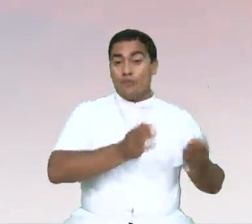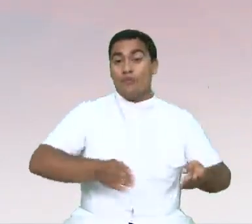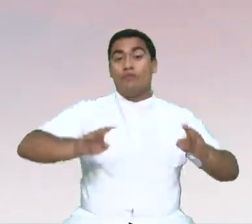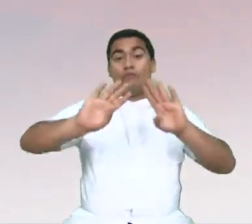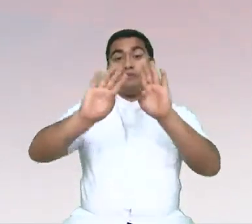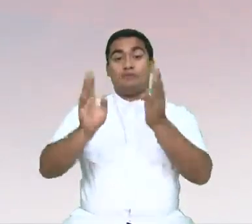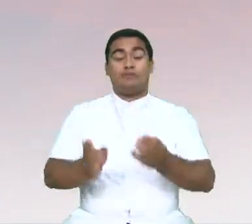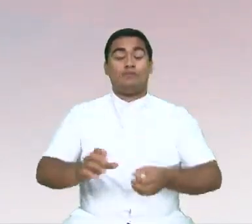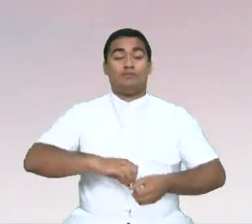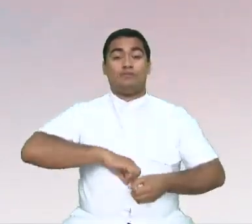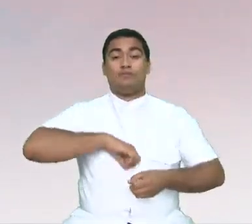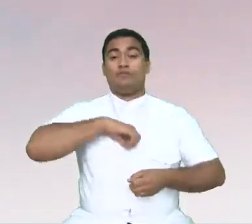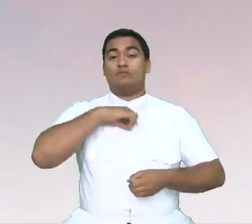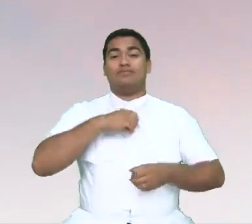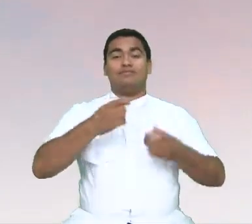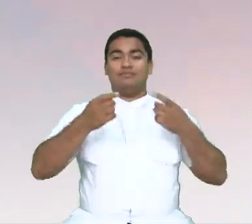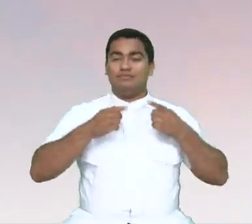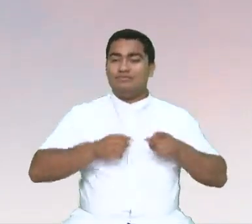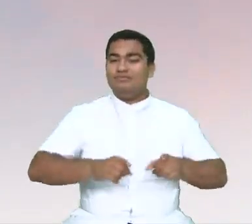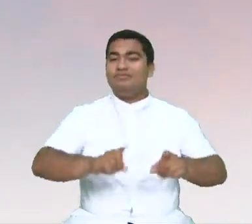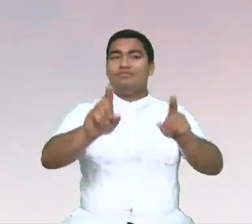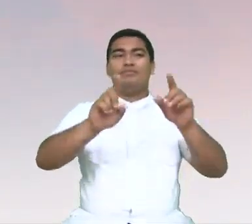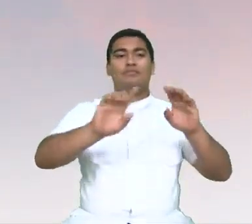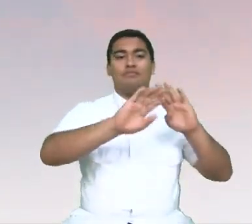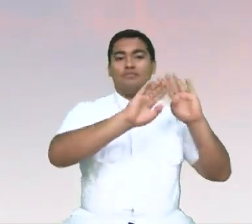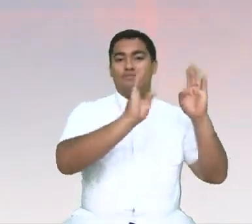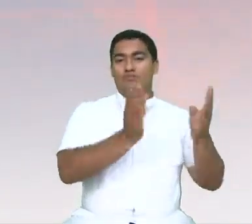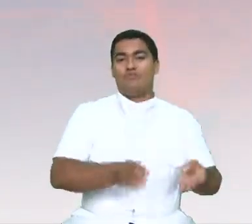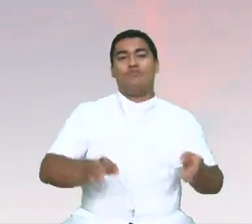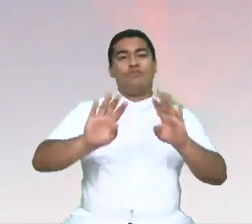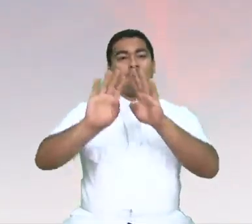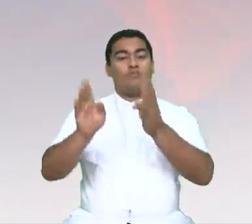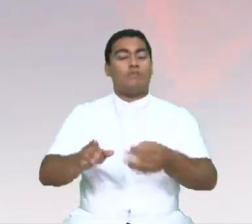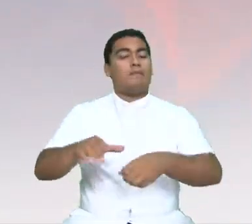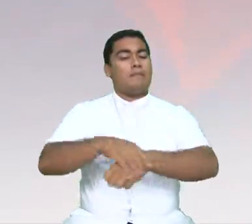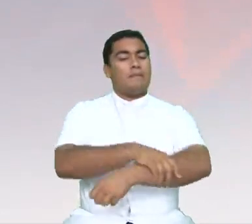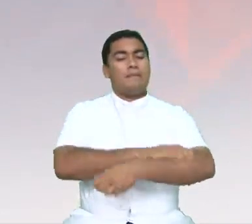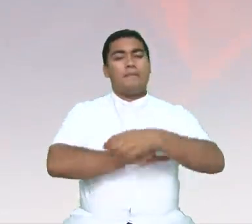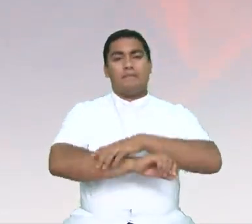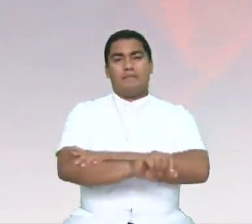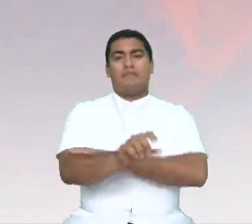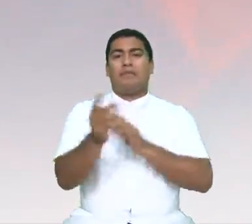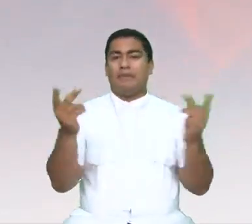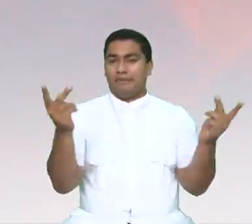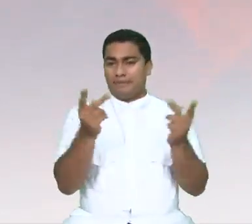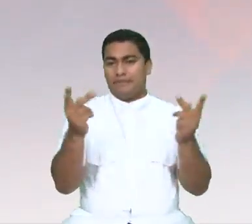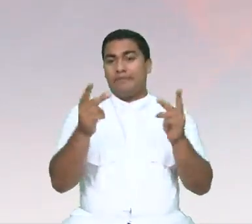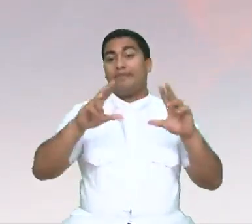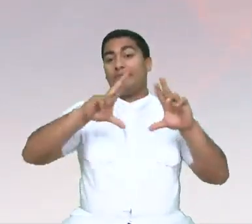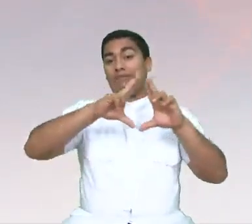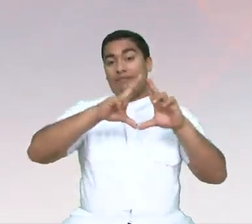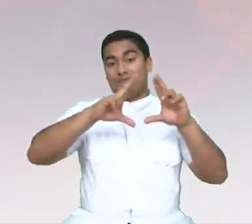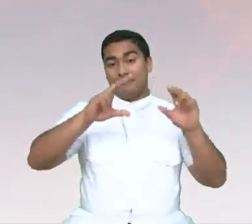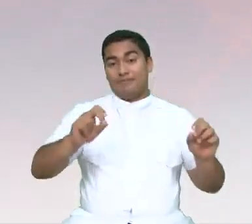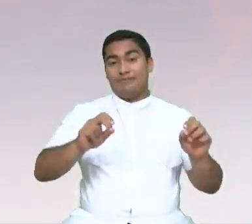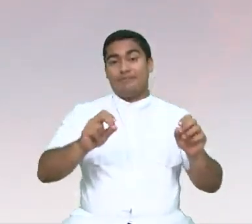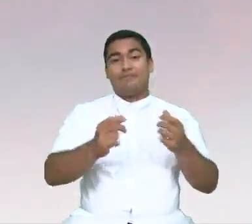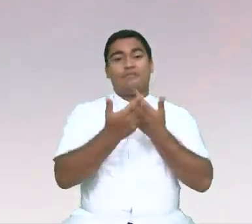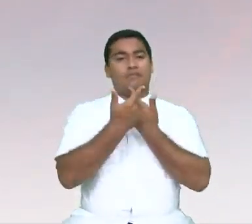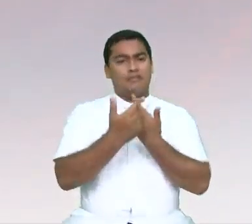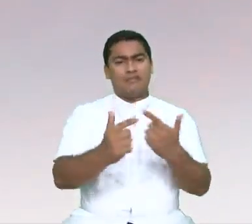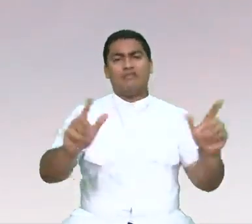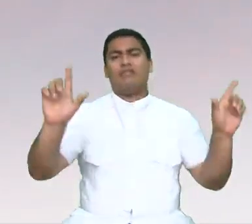dignas, mujeres valientes, mujeres victoriosas de nuestra Nicaragua libre.